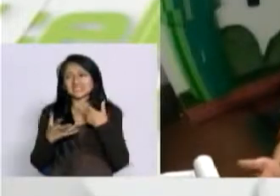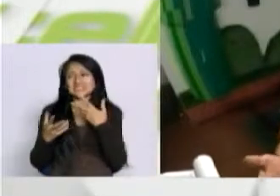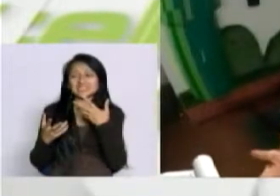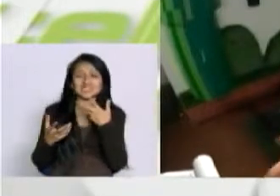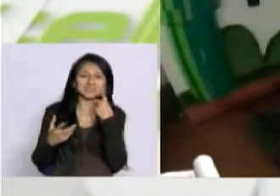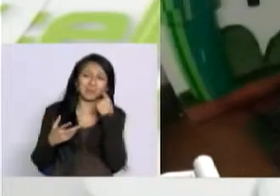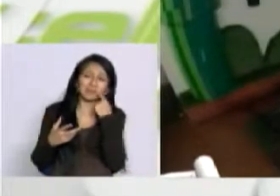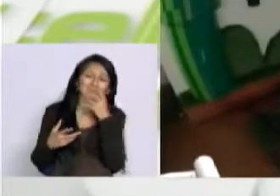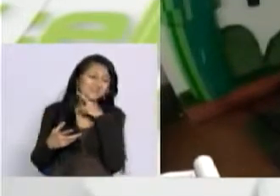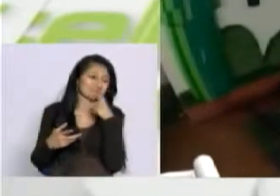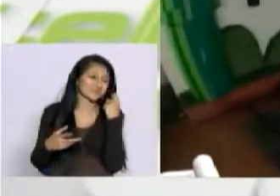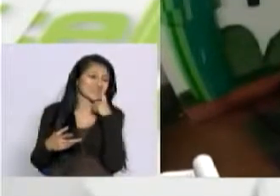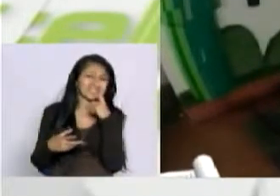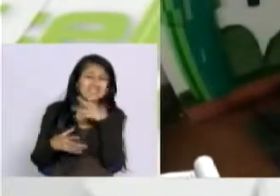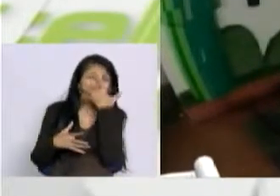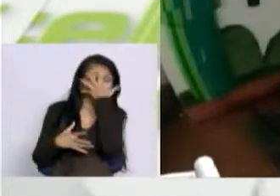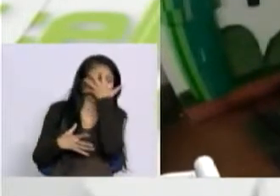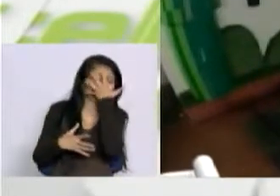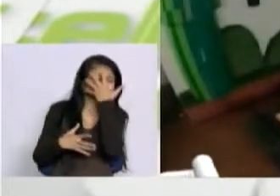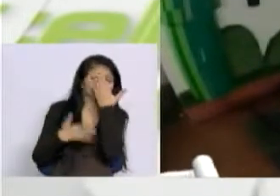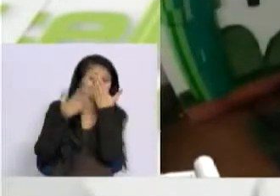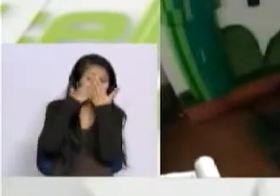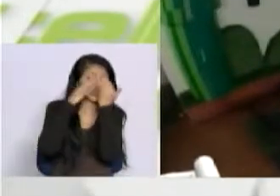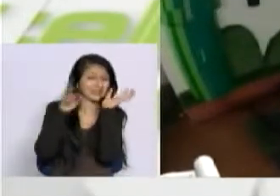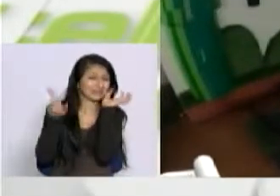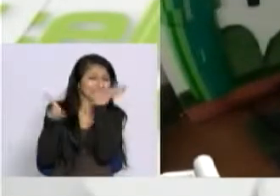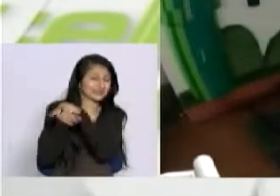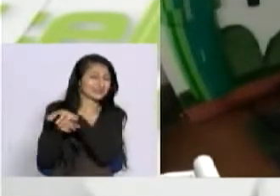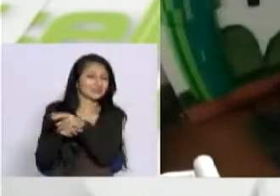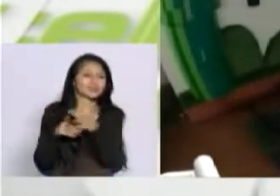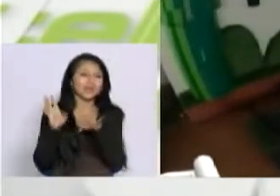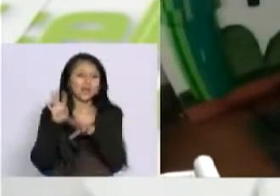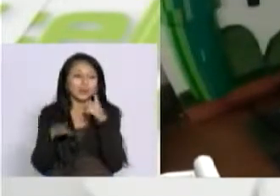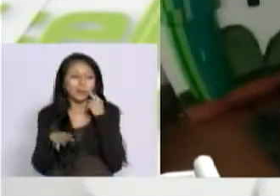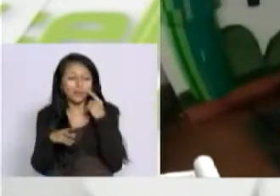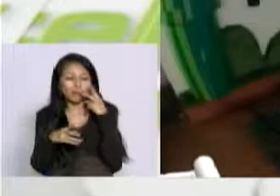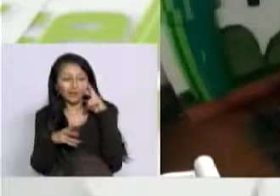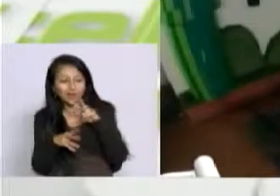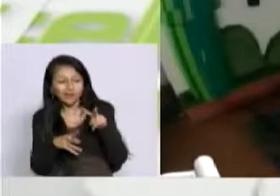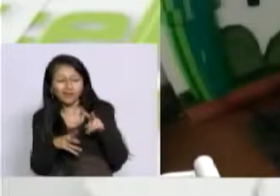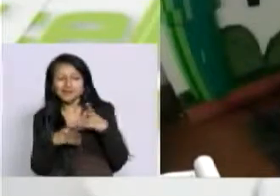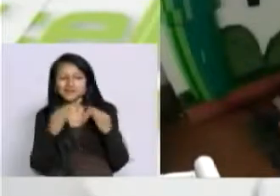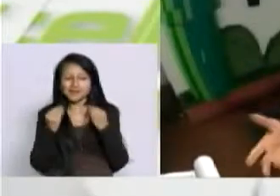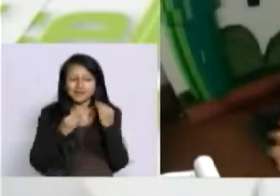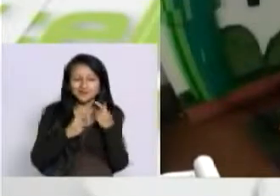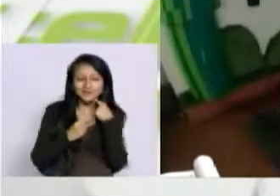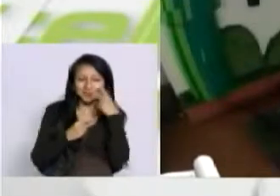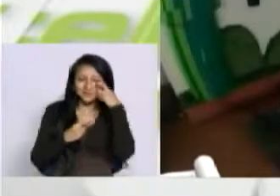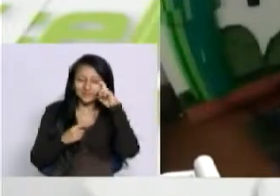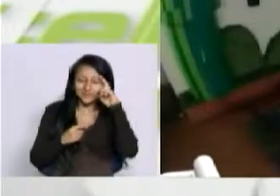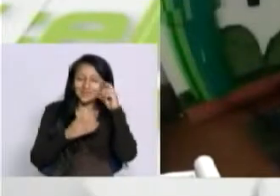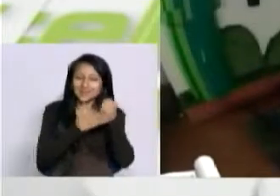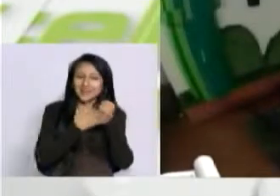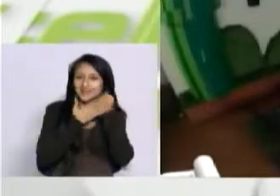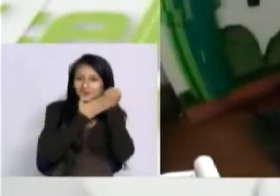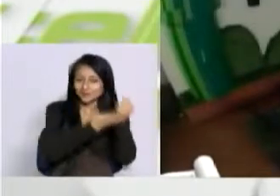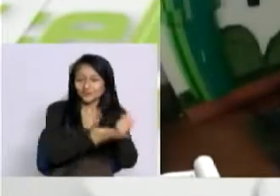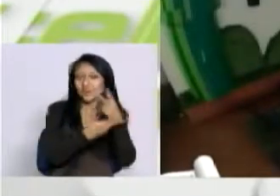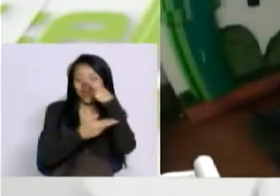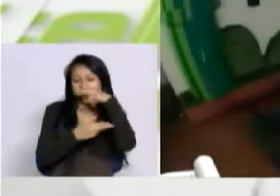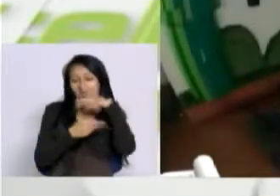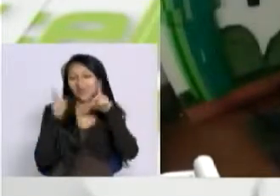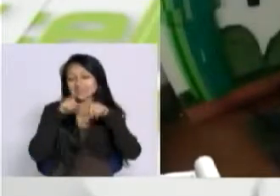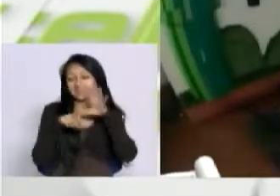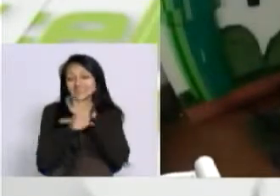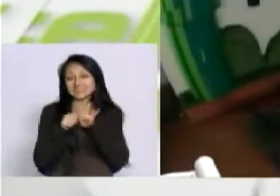avergüenza mucho de muchas cosas que hacen los papás con uno. Entonces tal vez ahí los papás se pueden educar de qué hacer y qué no hacer con sus hijos en esta etapa que es muy